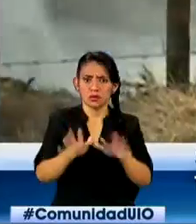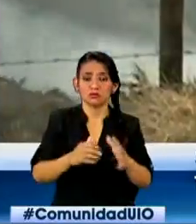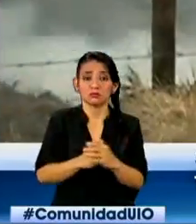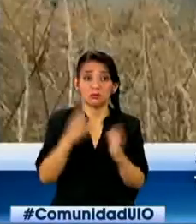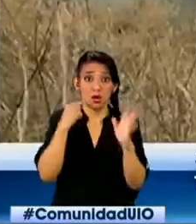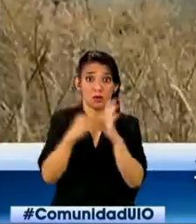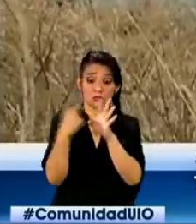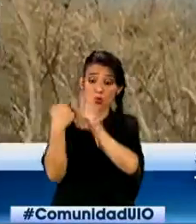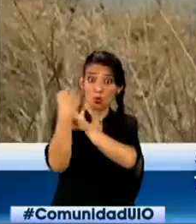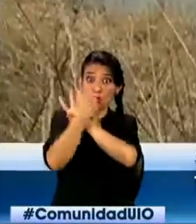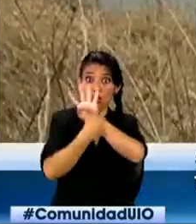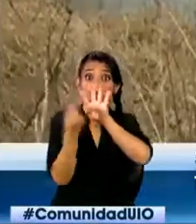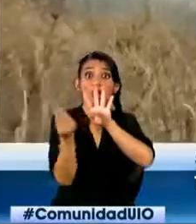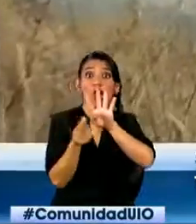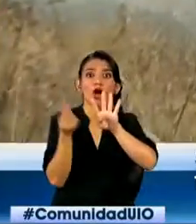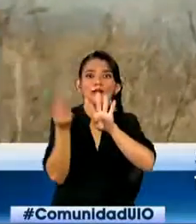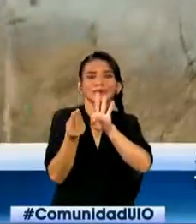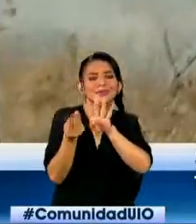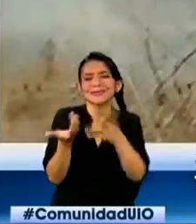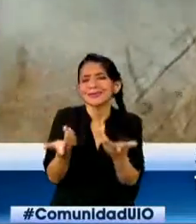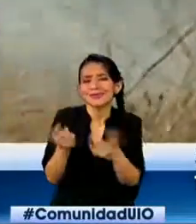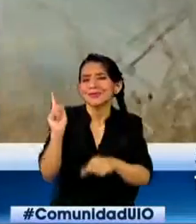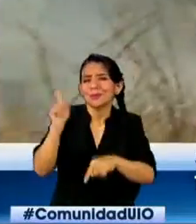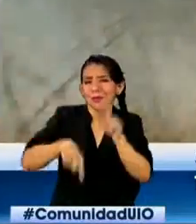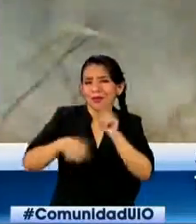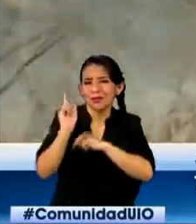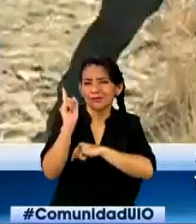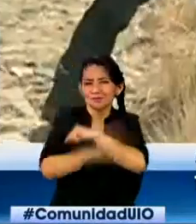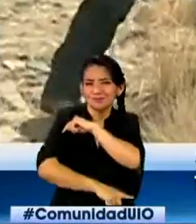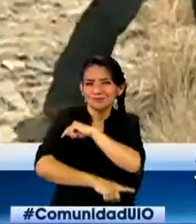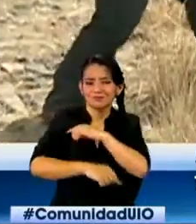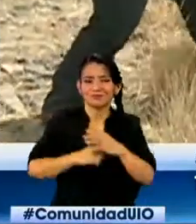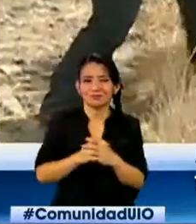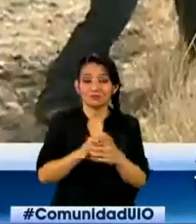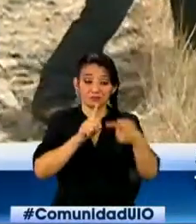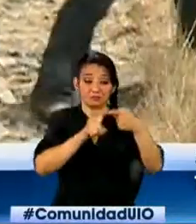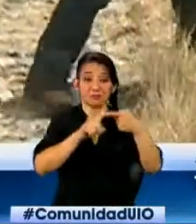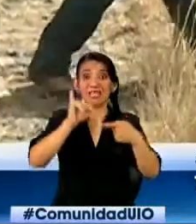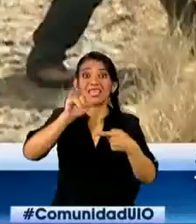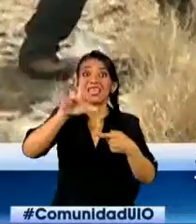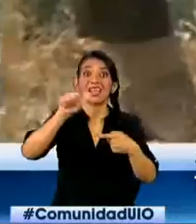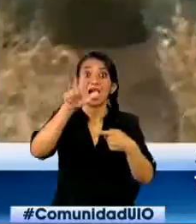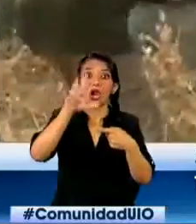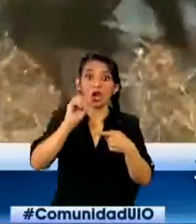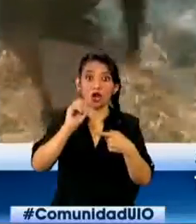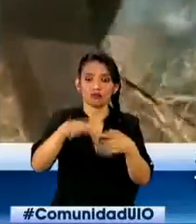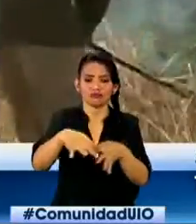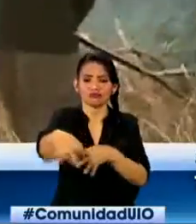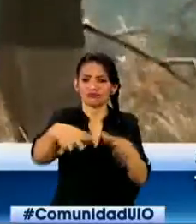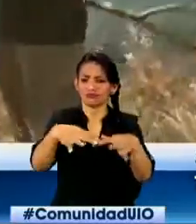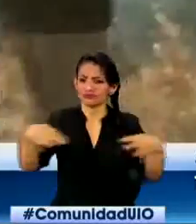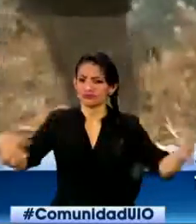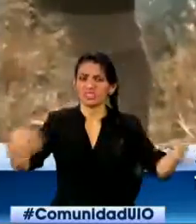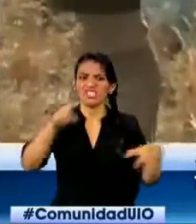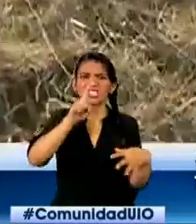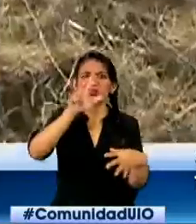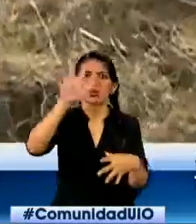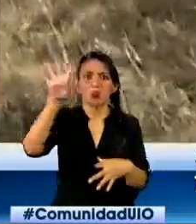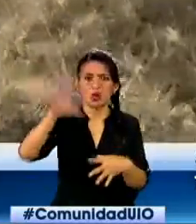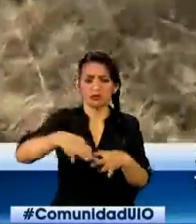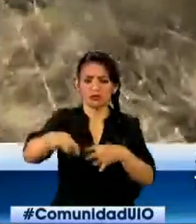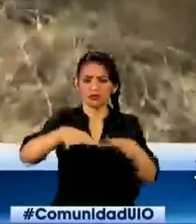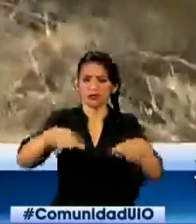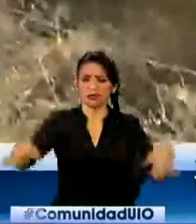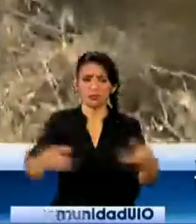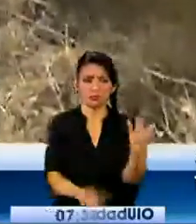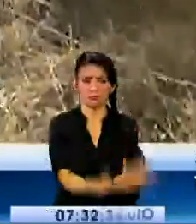de los 4 menores, son inimputables. El primero fue el de Lidaló, con 174 hectáreas, de que como es de conocimiento